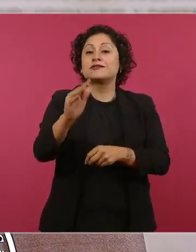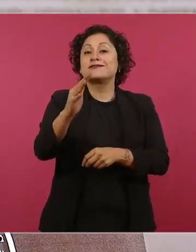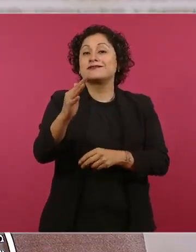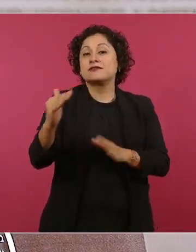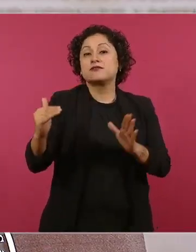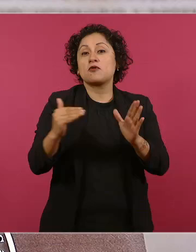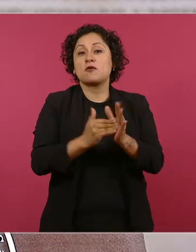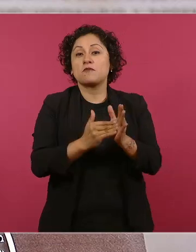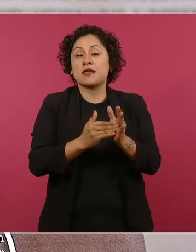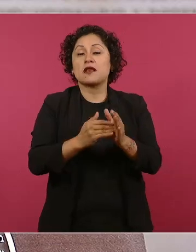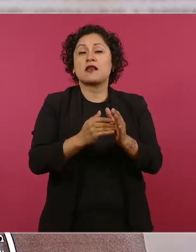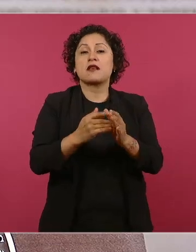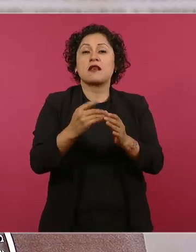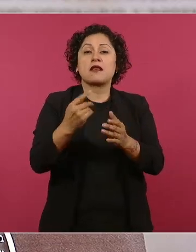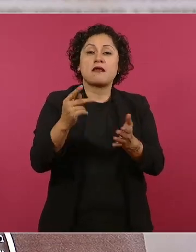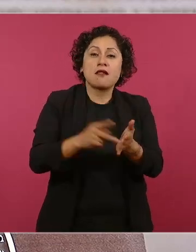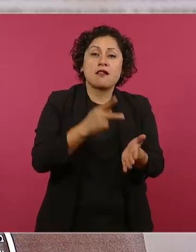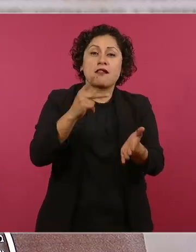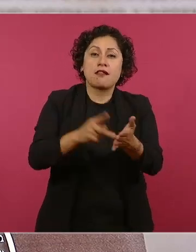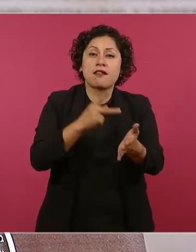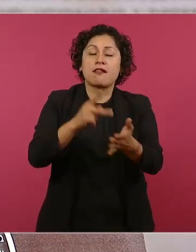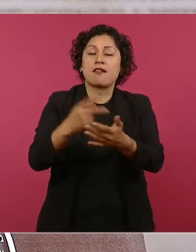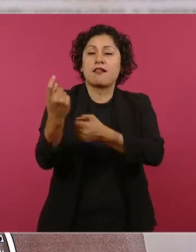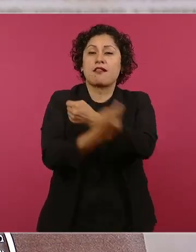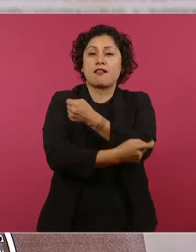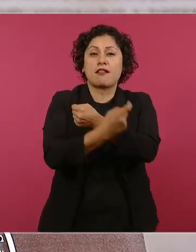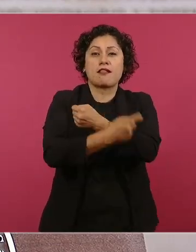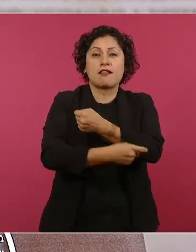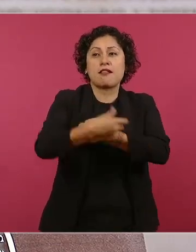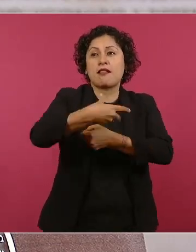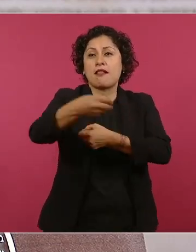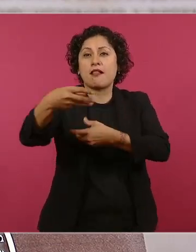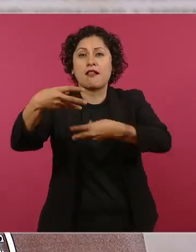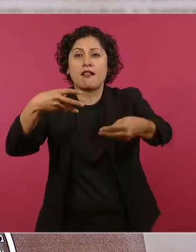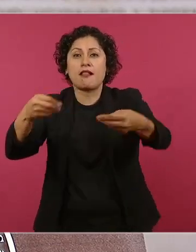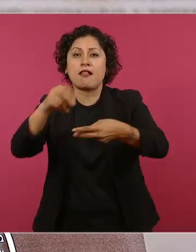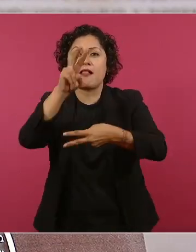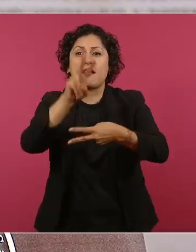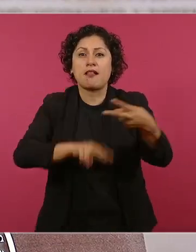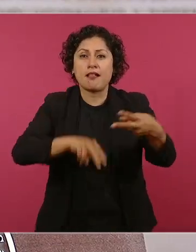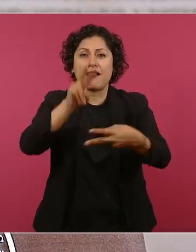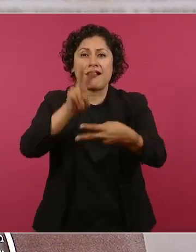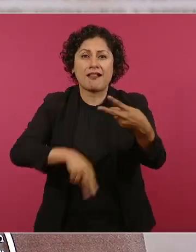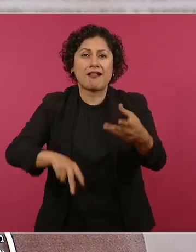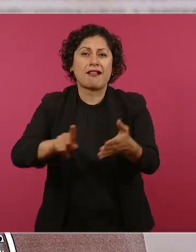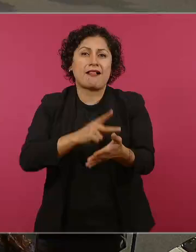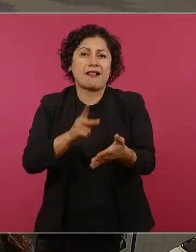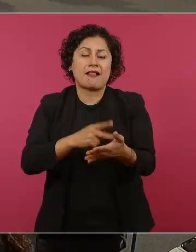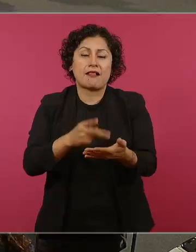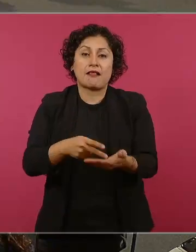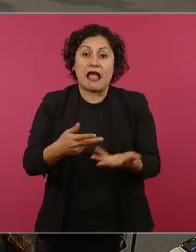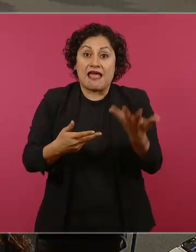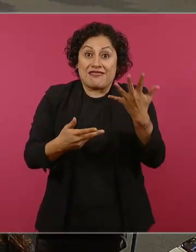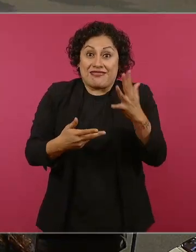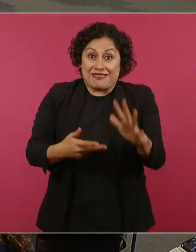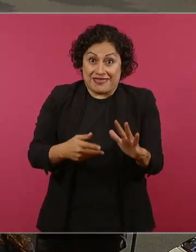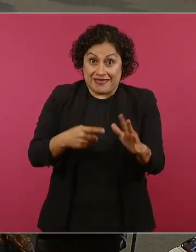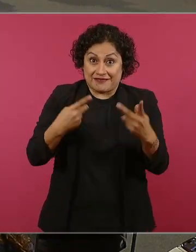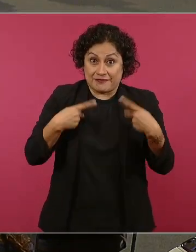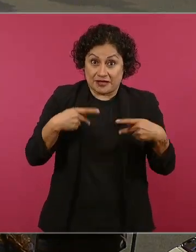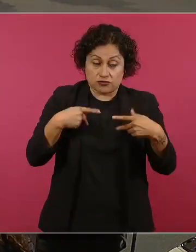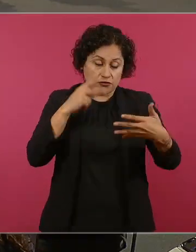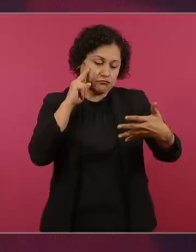ha sido usado el hashtag por cuentas únicas. 9 de cada 10 utilizaron AMLO